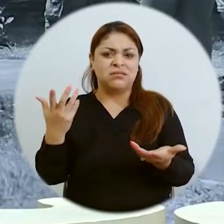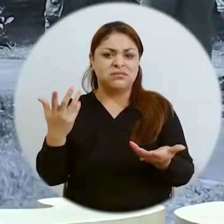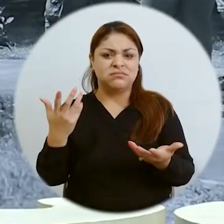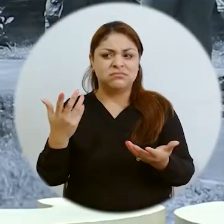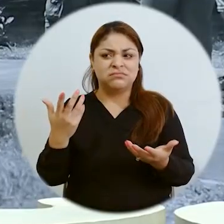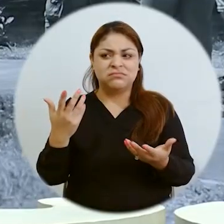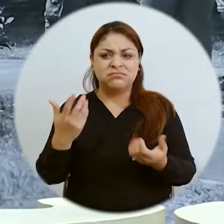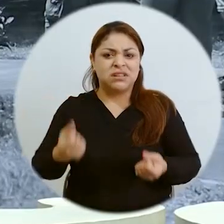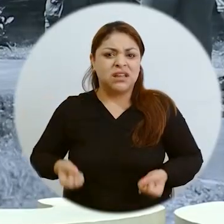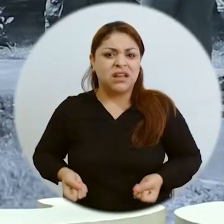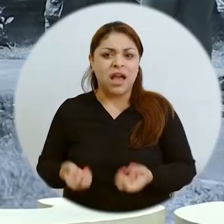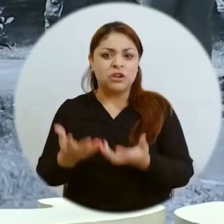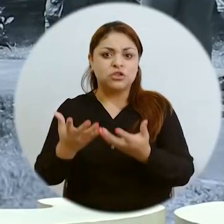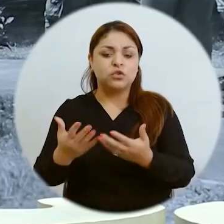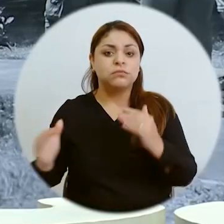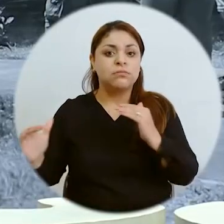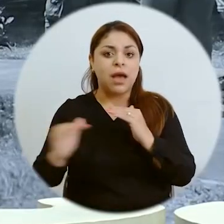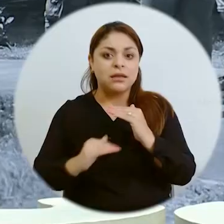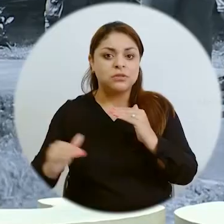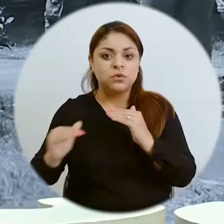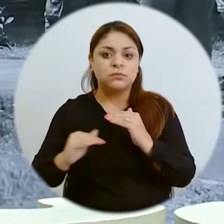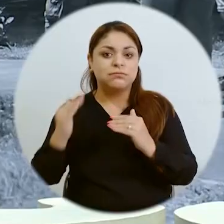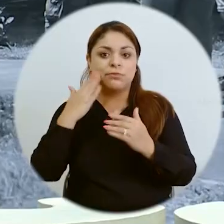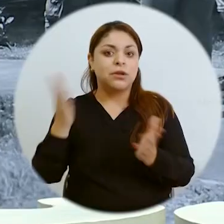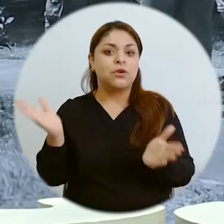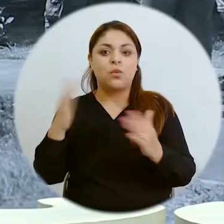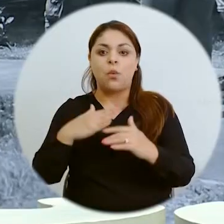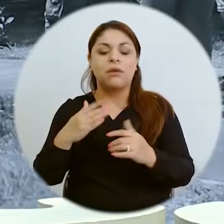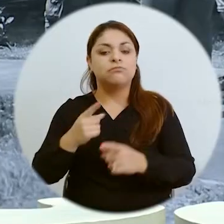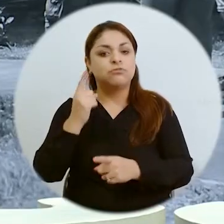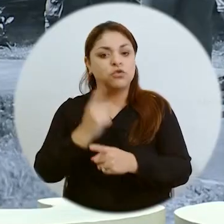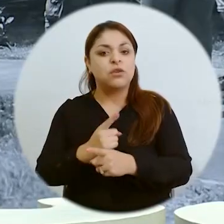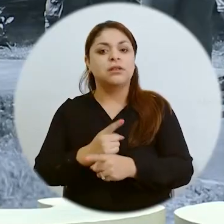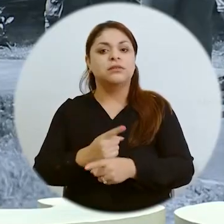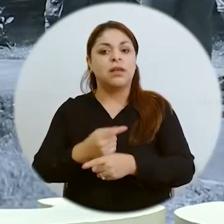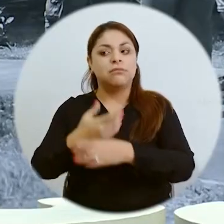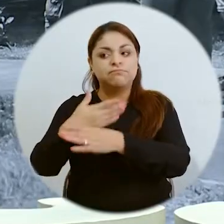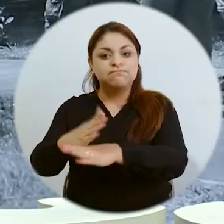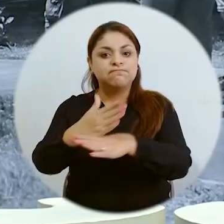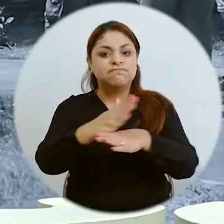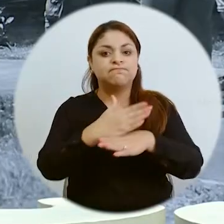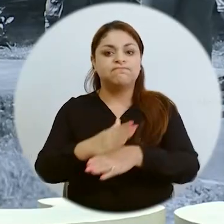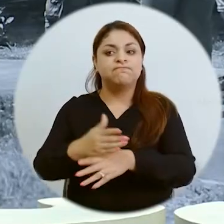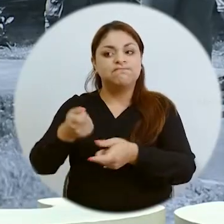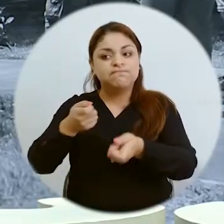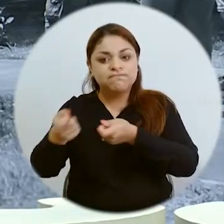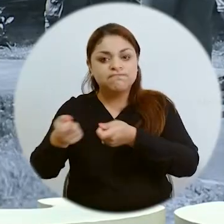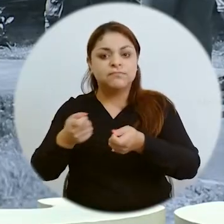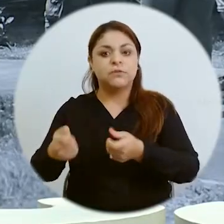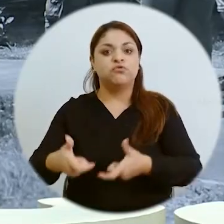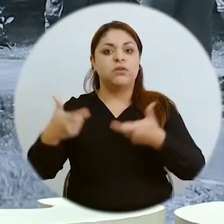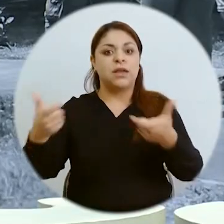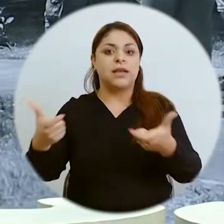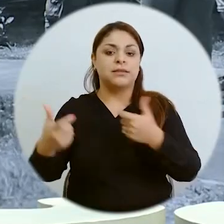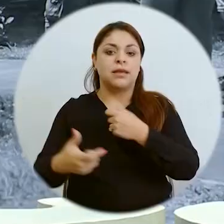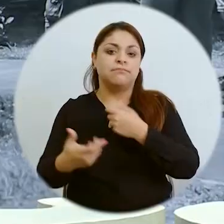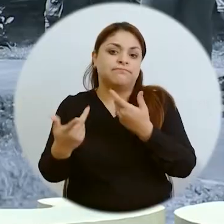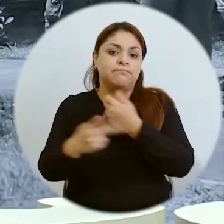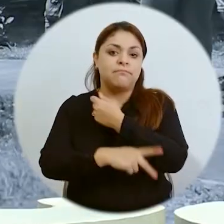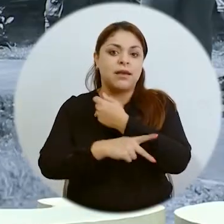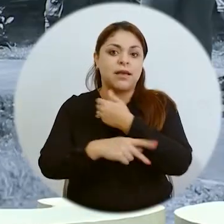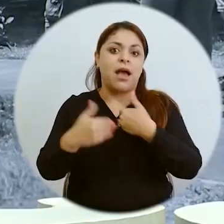tenido que endeudarse para cubrir casi que hasta los gastos básicos, porque no hay una adecuada distribución de la riqueza que genera el